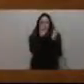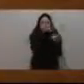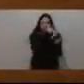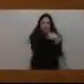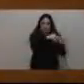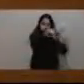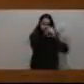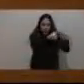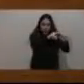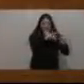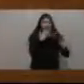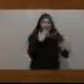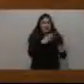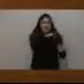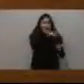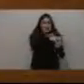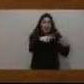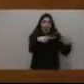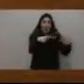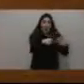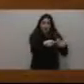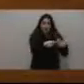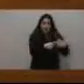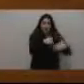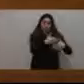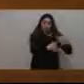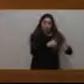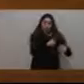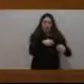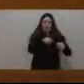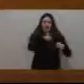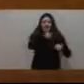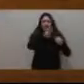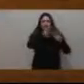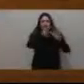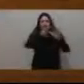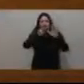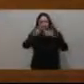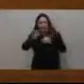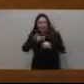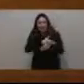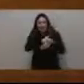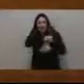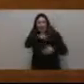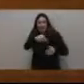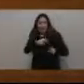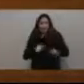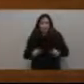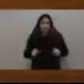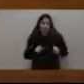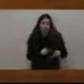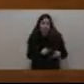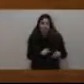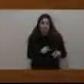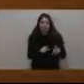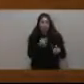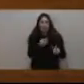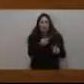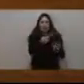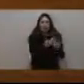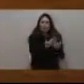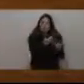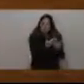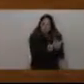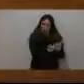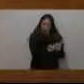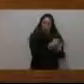reglasificadora no se ha puesto en marcha y se han tirado más de 370 millones de euros, que además se justificó en su construcción y puesta en funcionamiento la ampliación